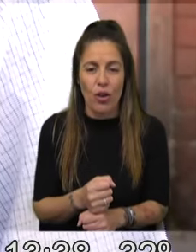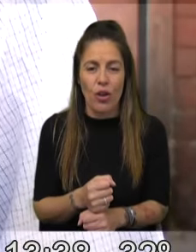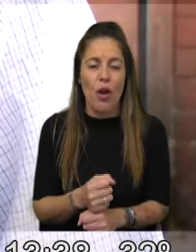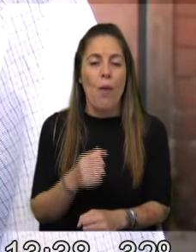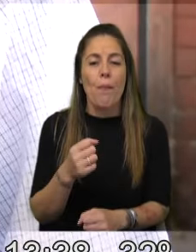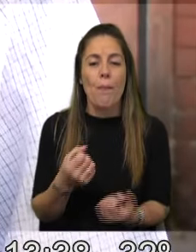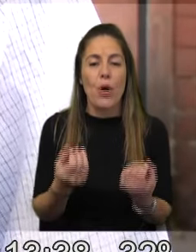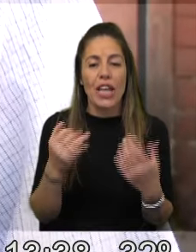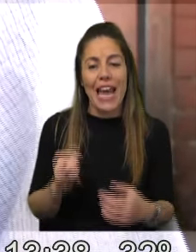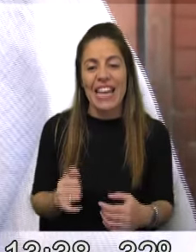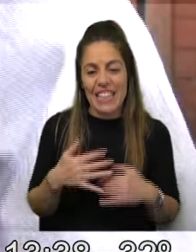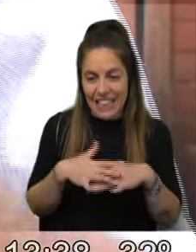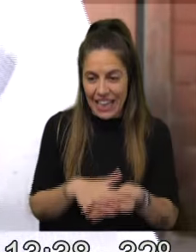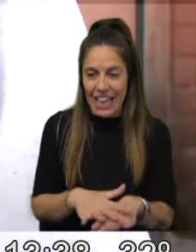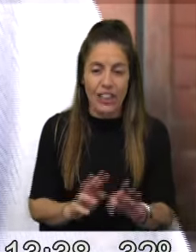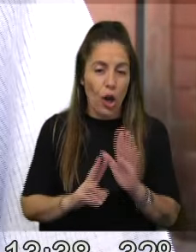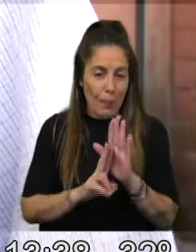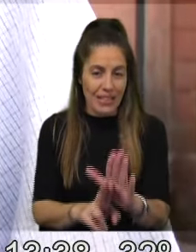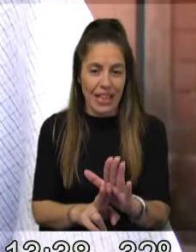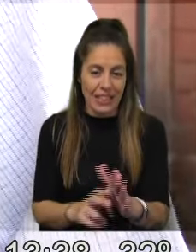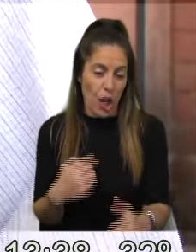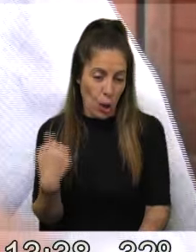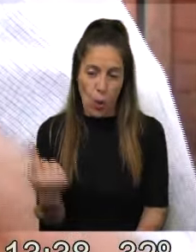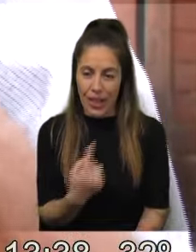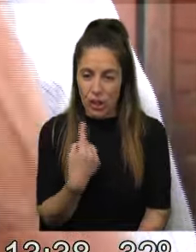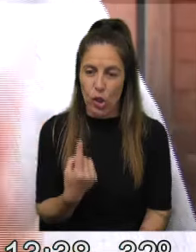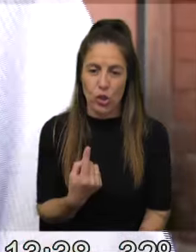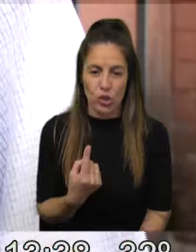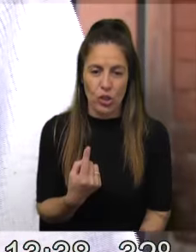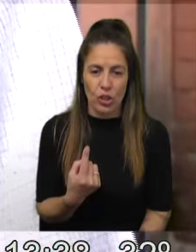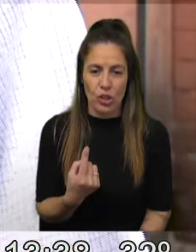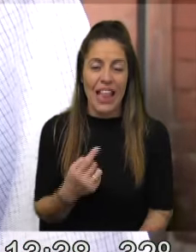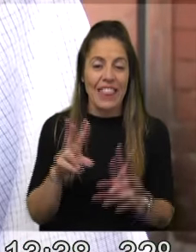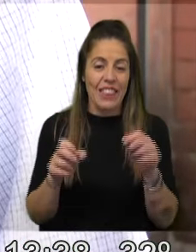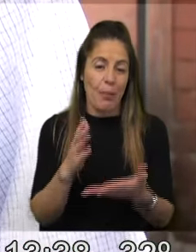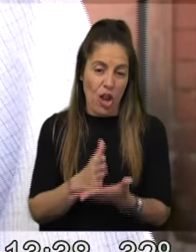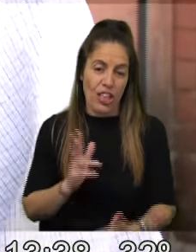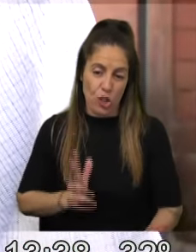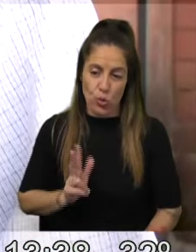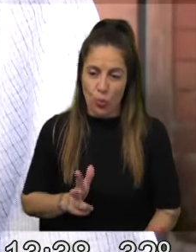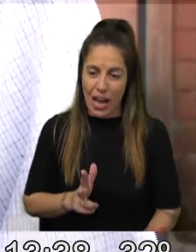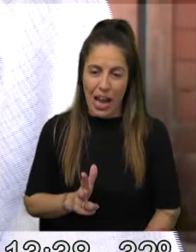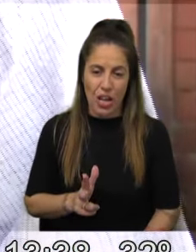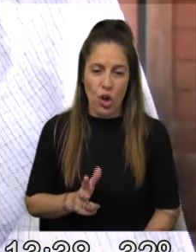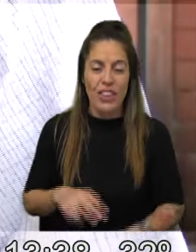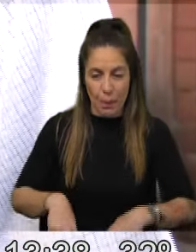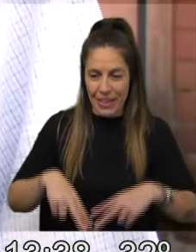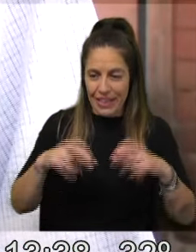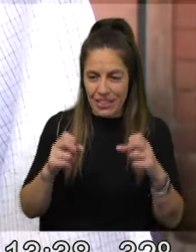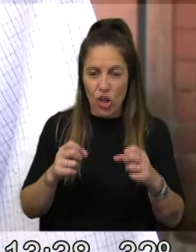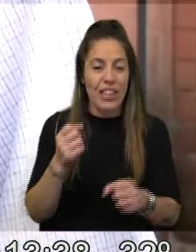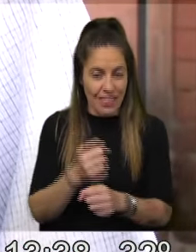hay integrantes o representantes nuestros del tema de los derechos humanos y de investigación